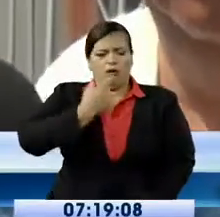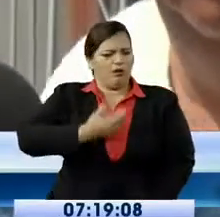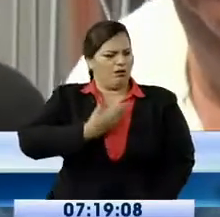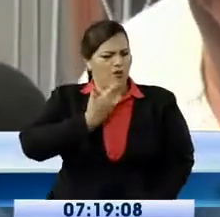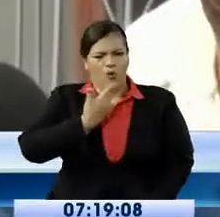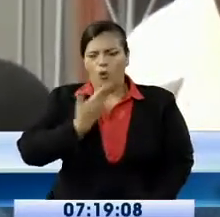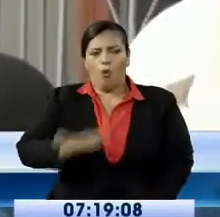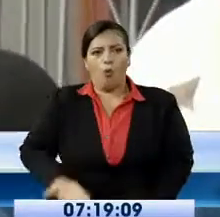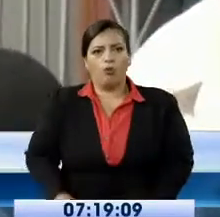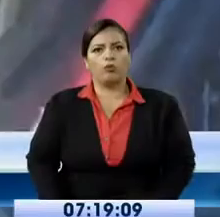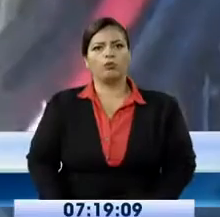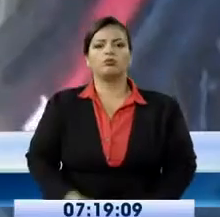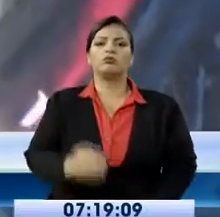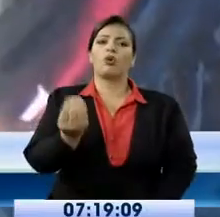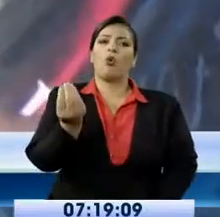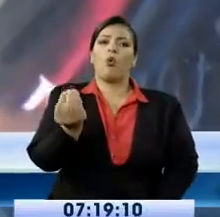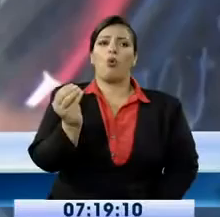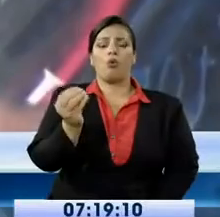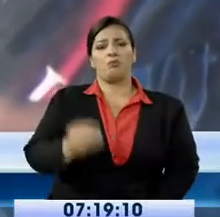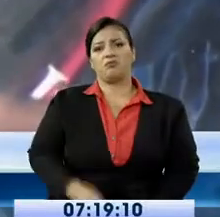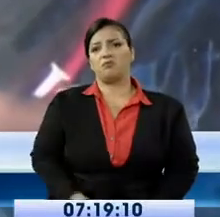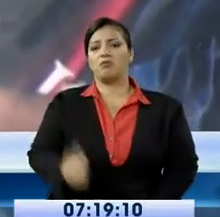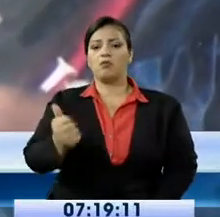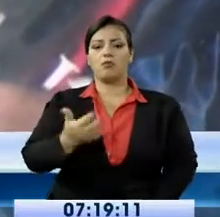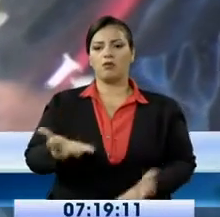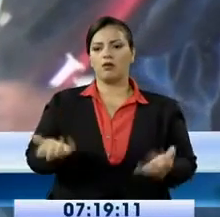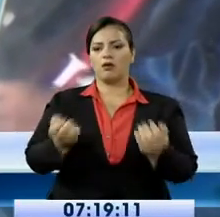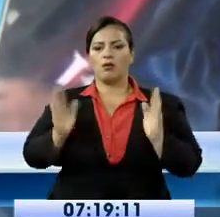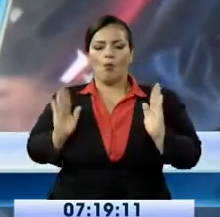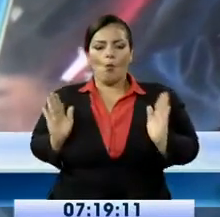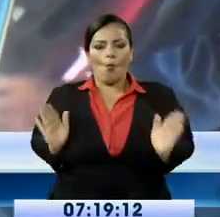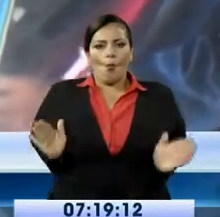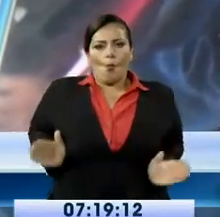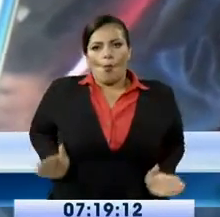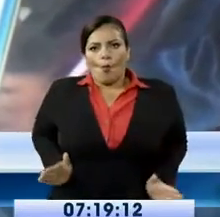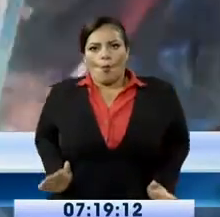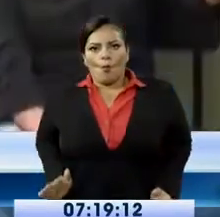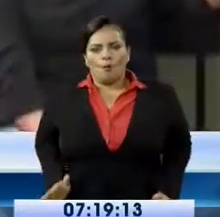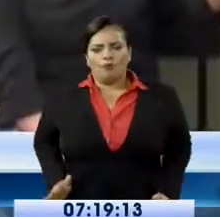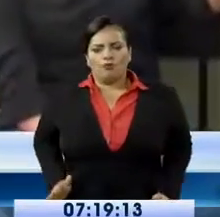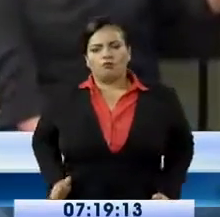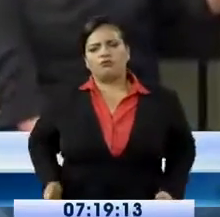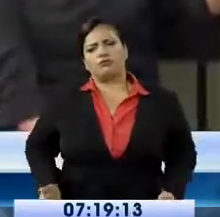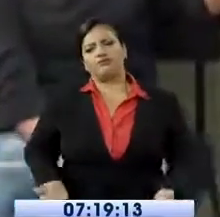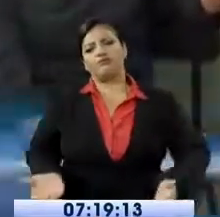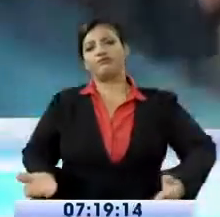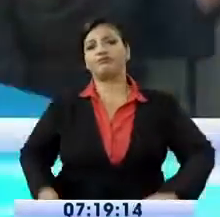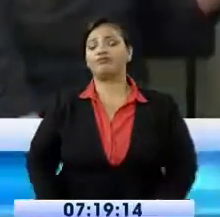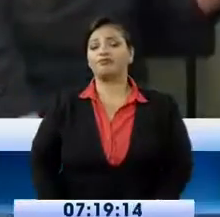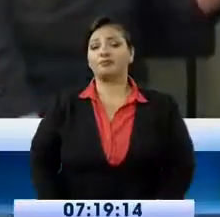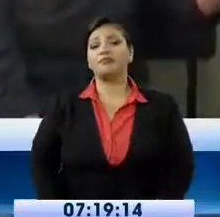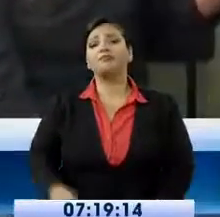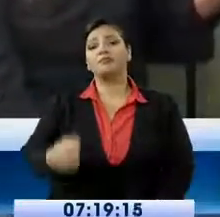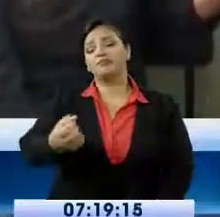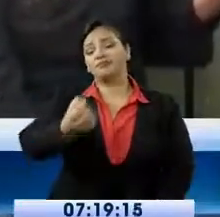¿no? Que buscan adelgazar y parece que esa pastilla le hicieron daño.